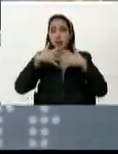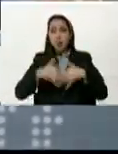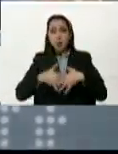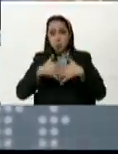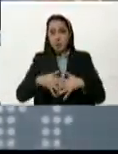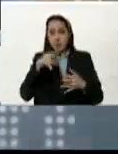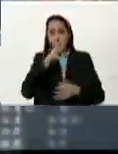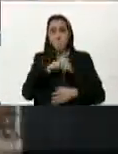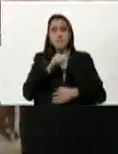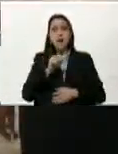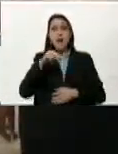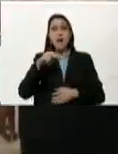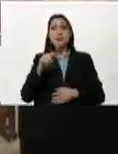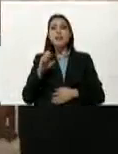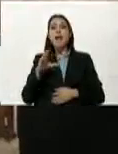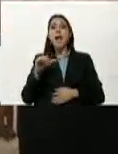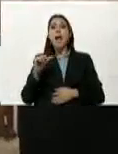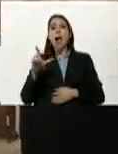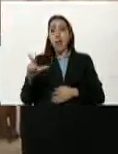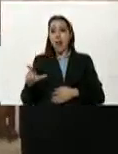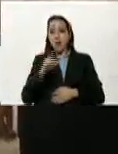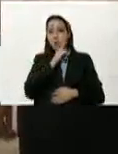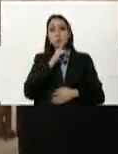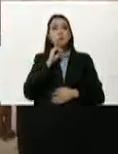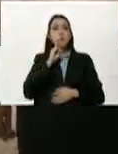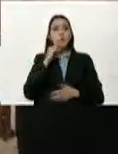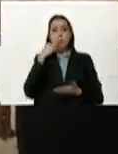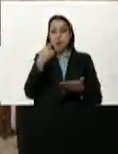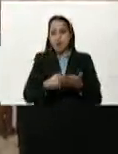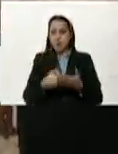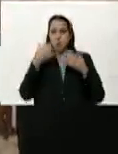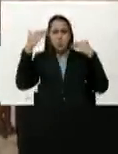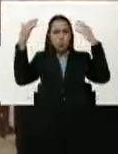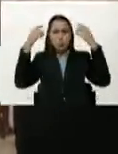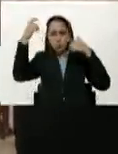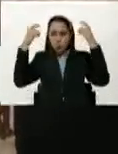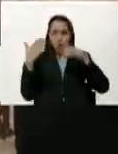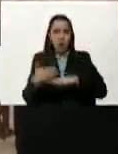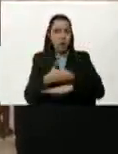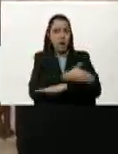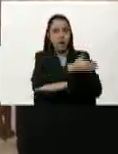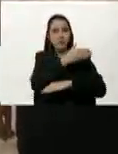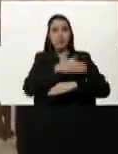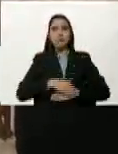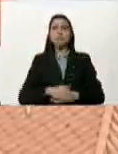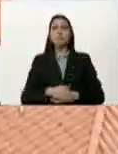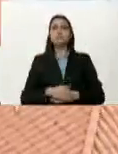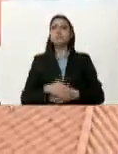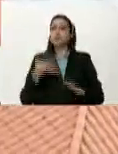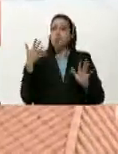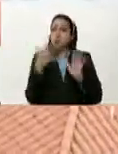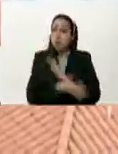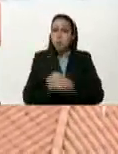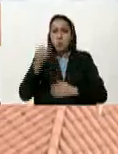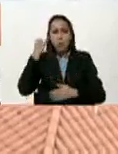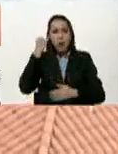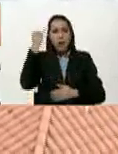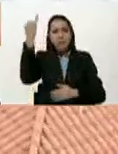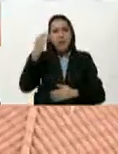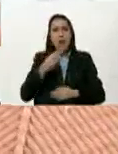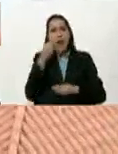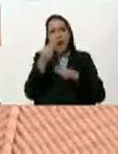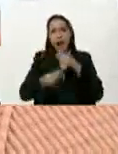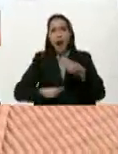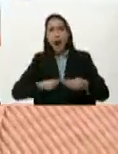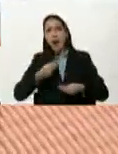es una de las instalaciones que son el comandante hugo chávez fue una idea de él de hacer en